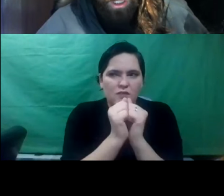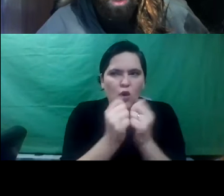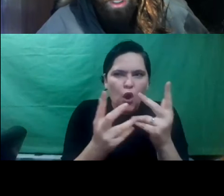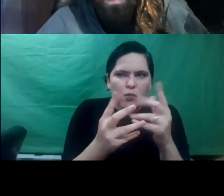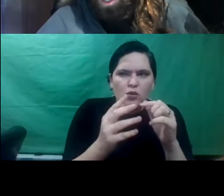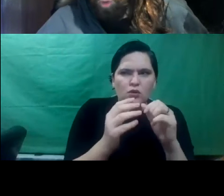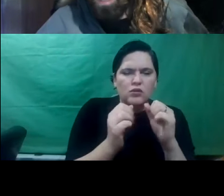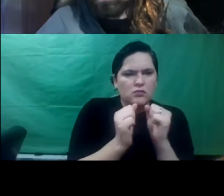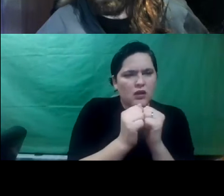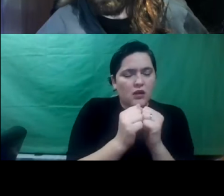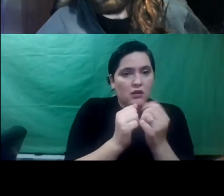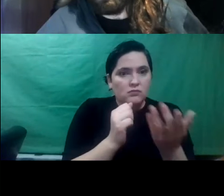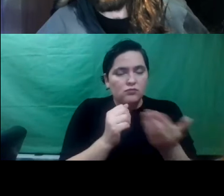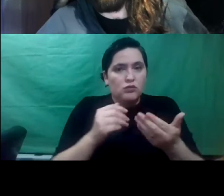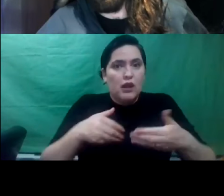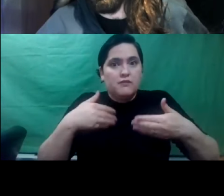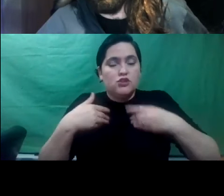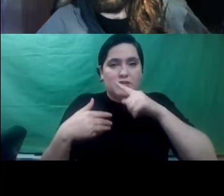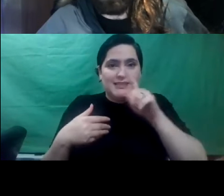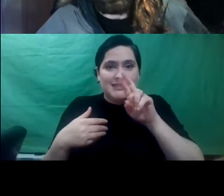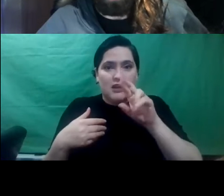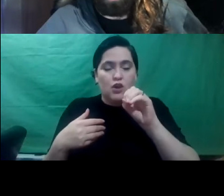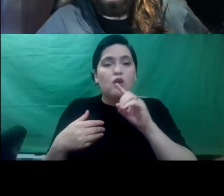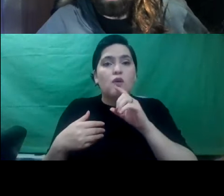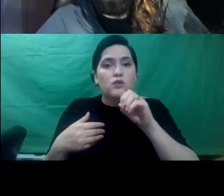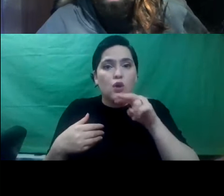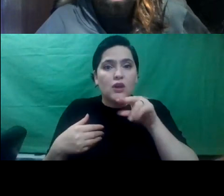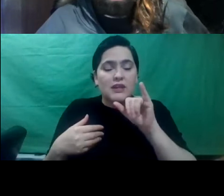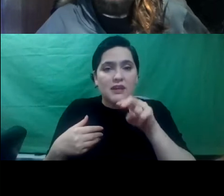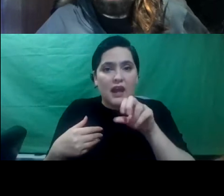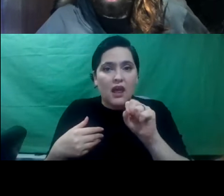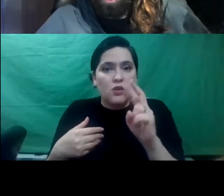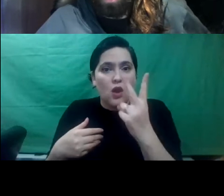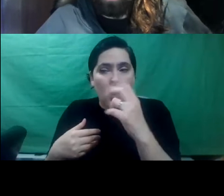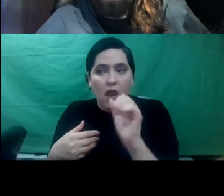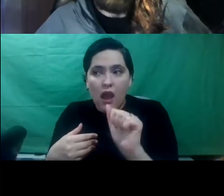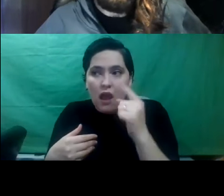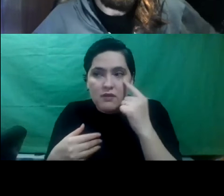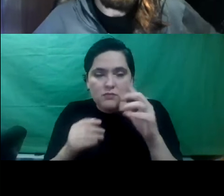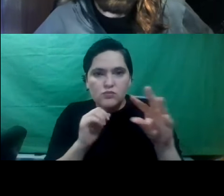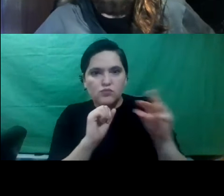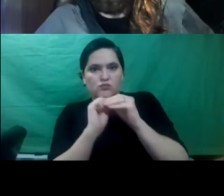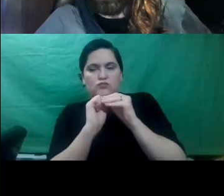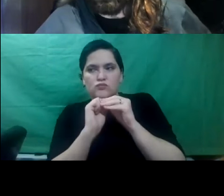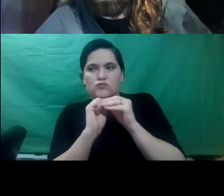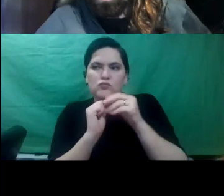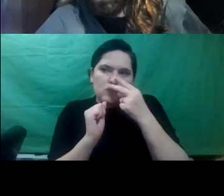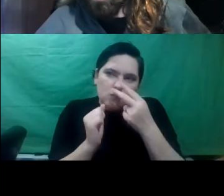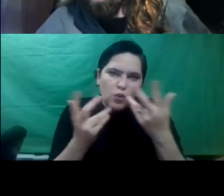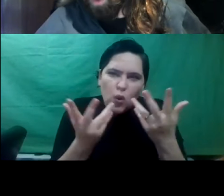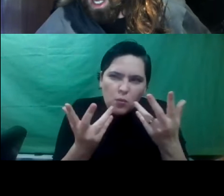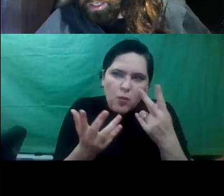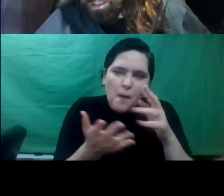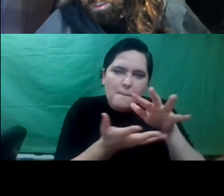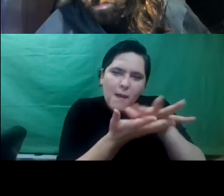de serotonina 2A y un mapa de la activación del cerebro con la activación de serotonina, del receptor de serotonina 2A. Y para hacer esto, lo que voy a hacer